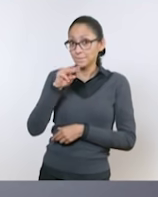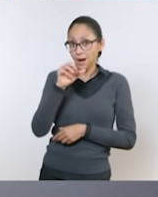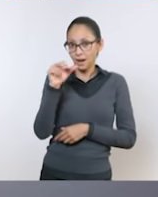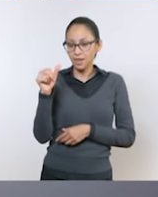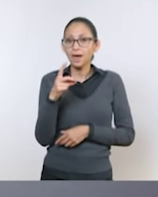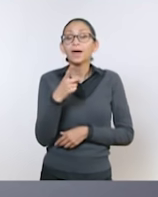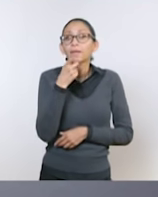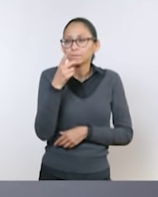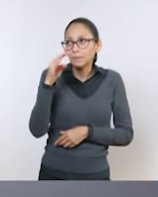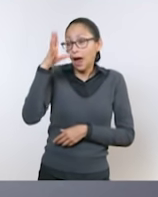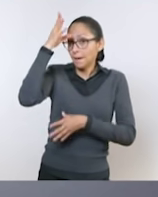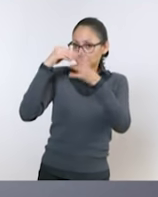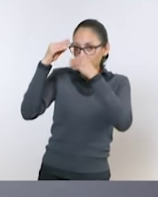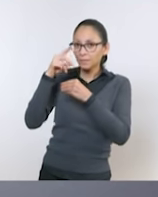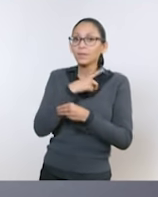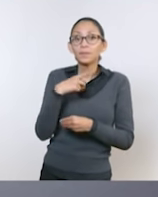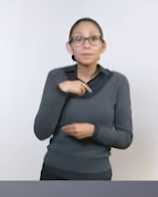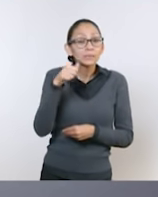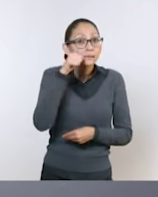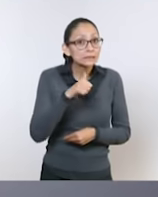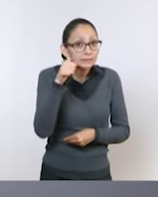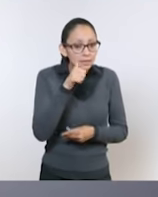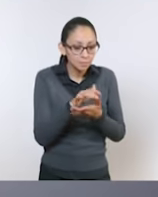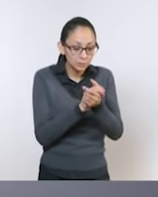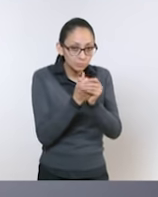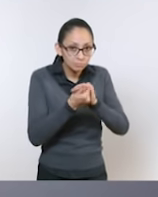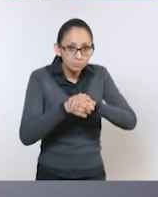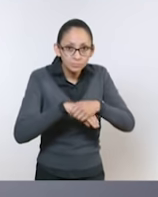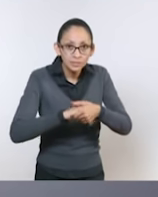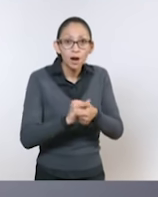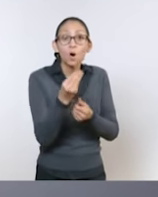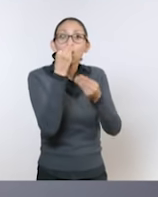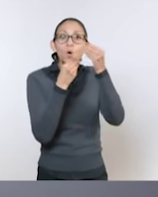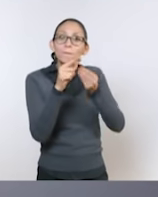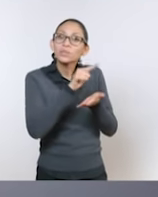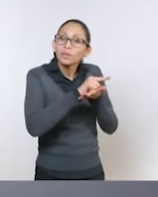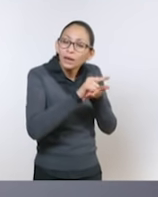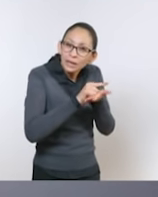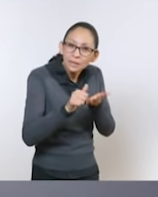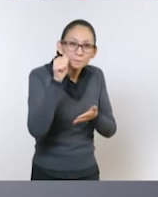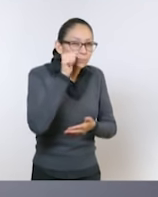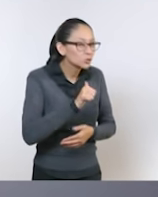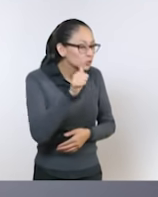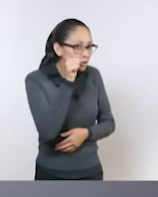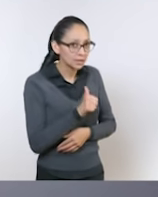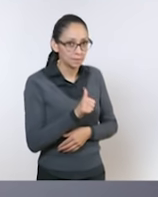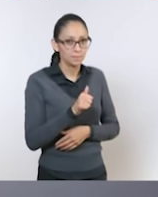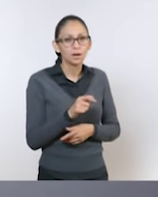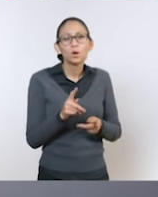hábitos? Que siempre hay que lavarnos las manos y lavar los alimentos antes